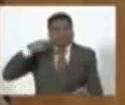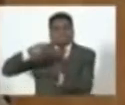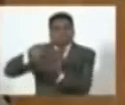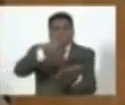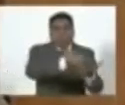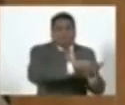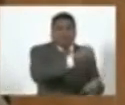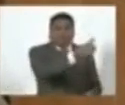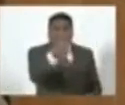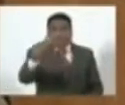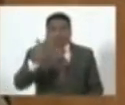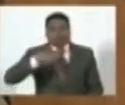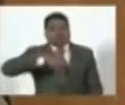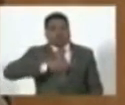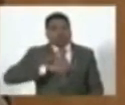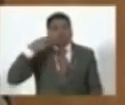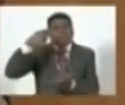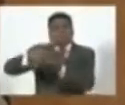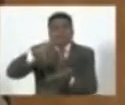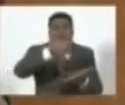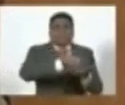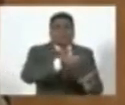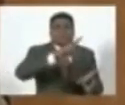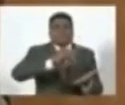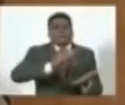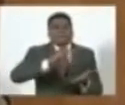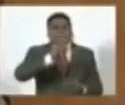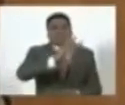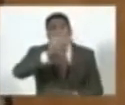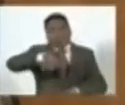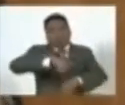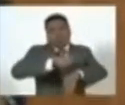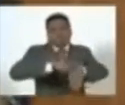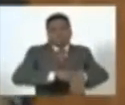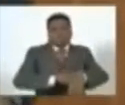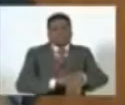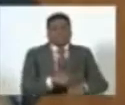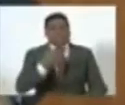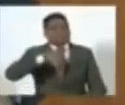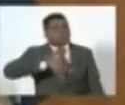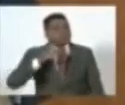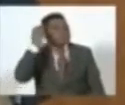En los últimos 24 meses, si sumamos